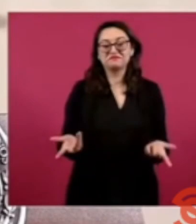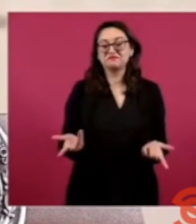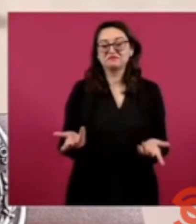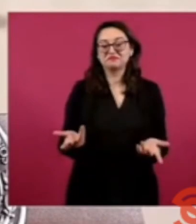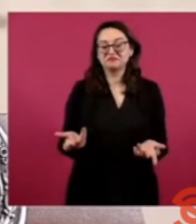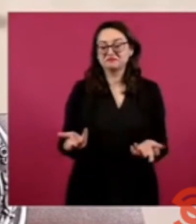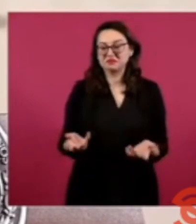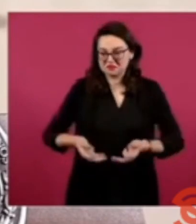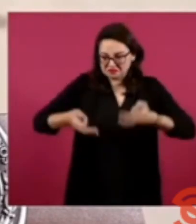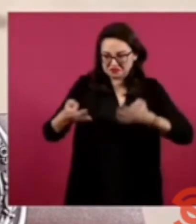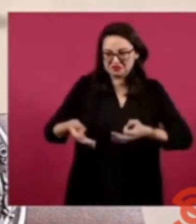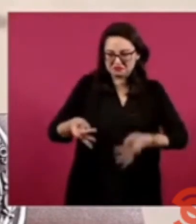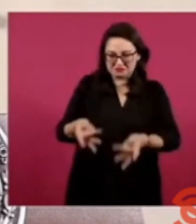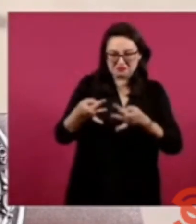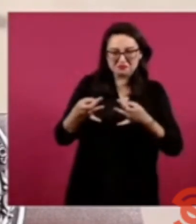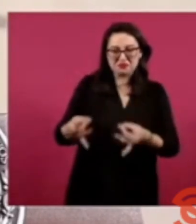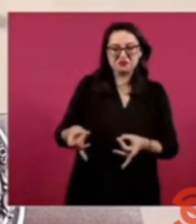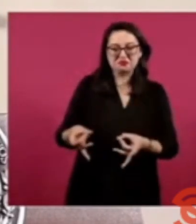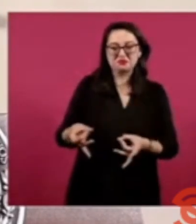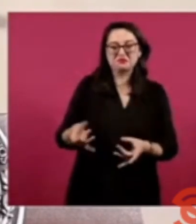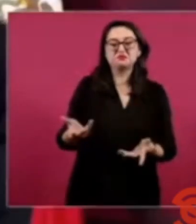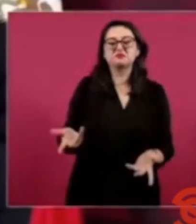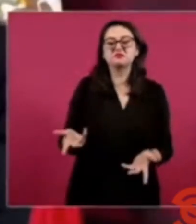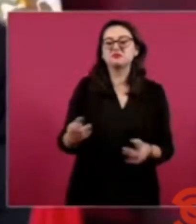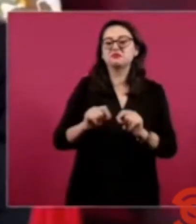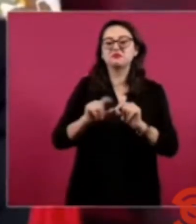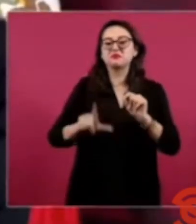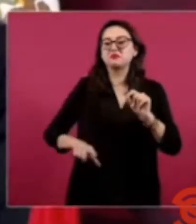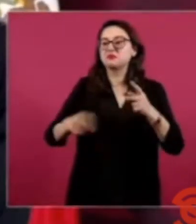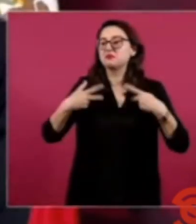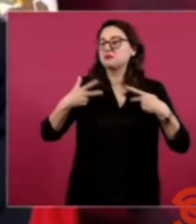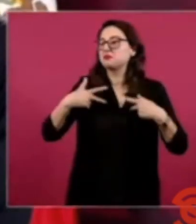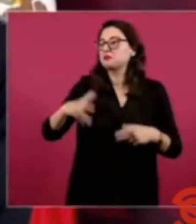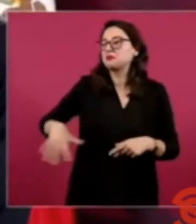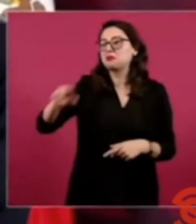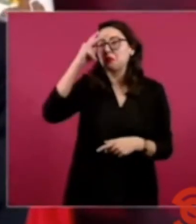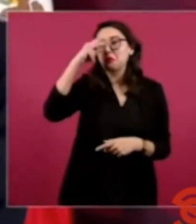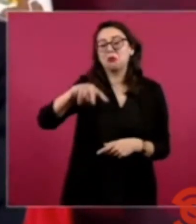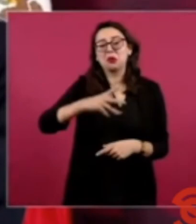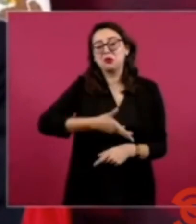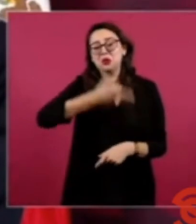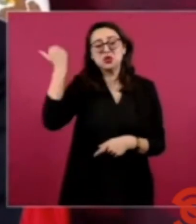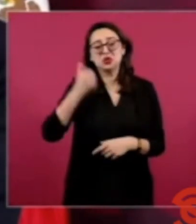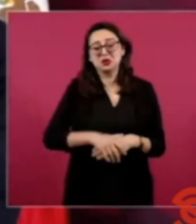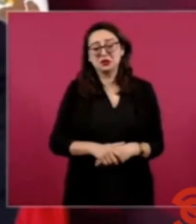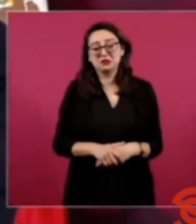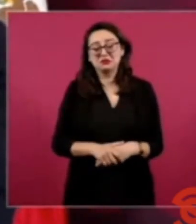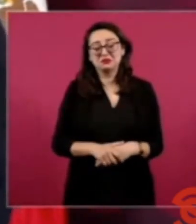de primera, ese programa que todos los mexicanos deberíamos de leerlo.